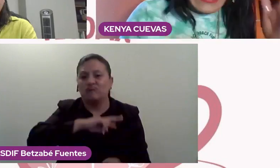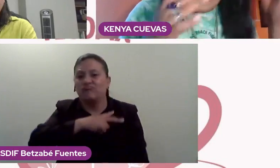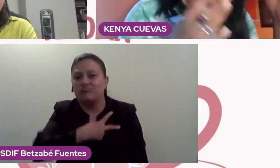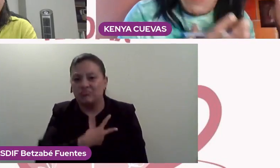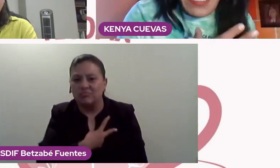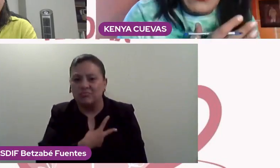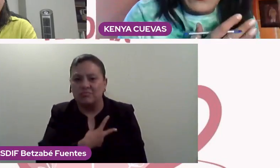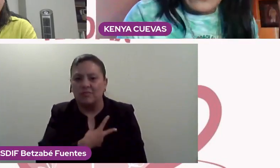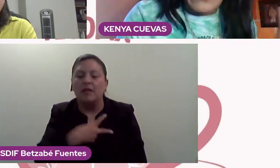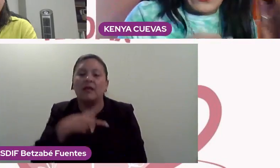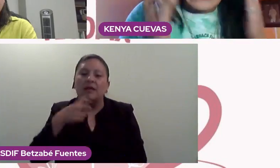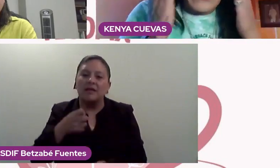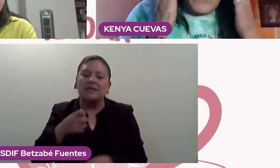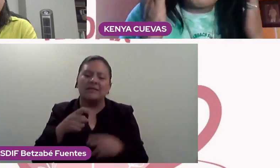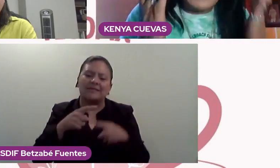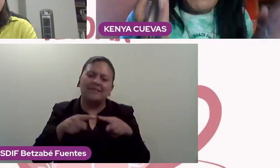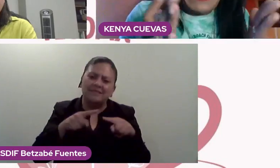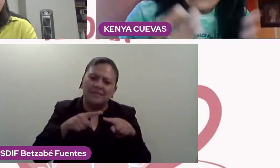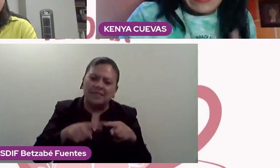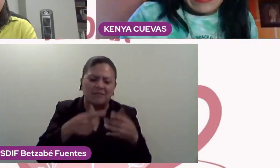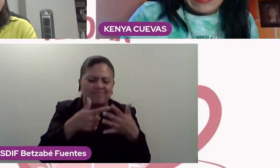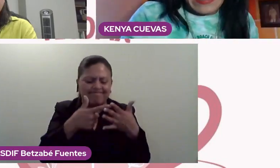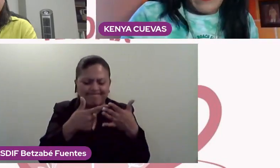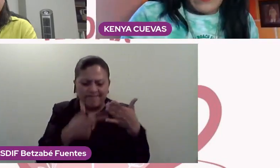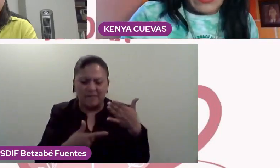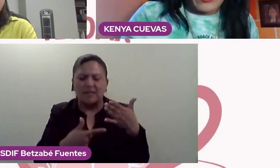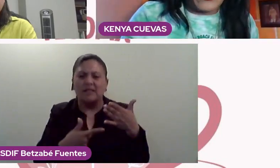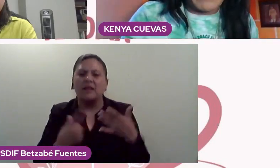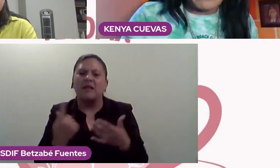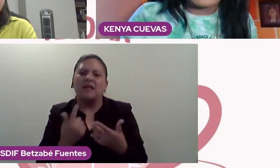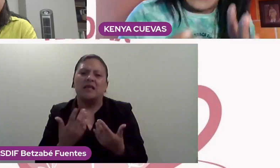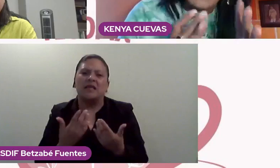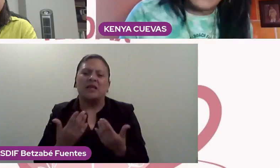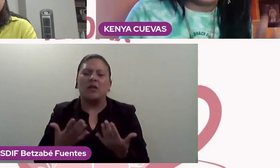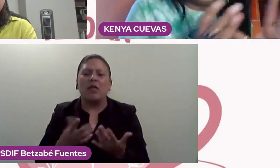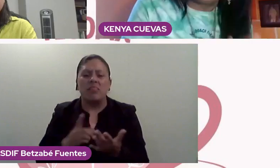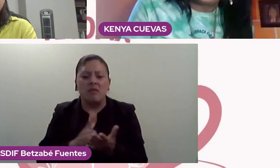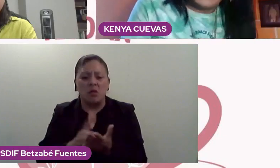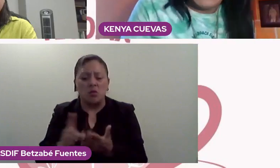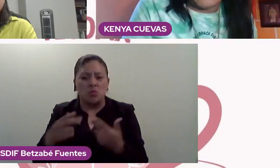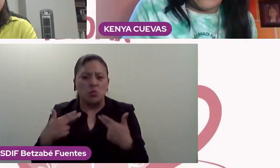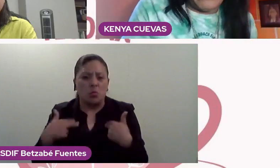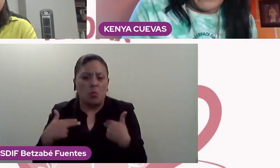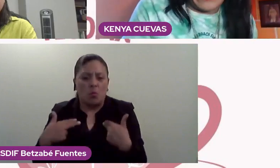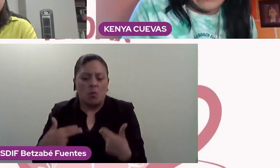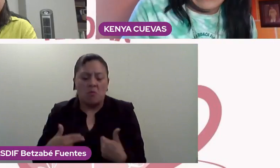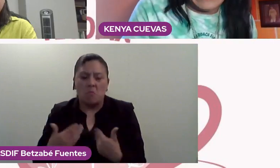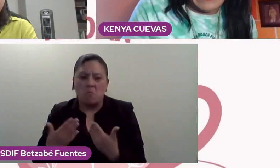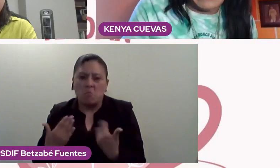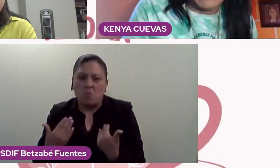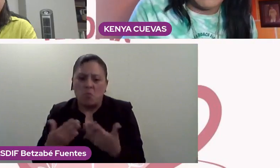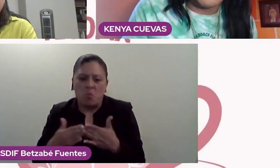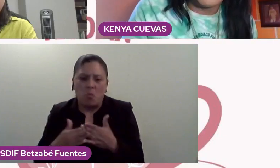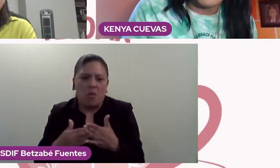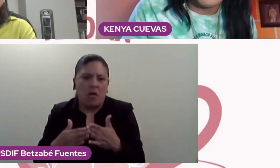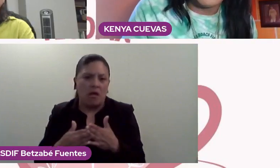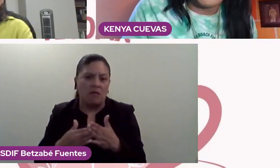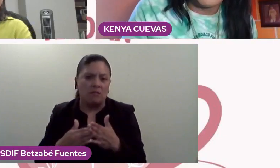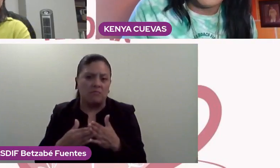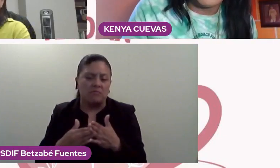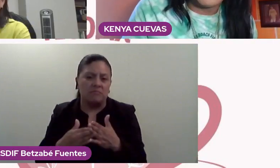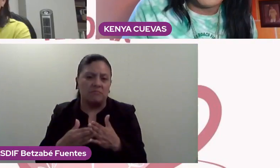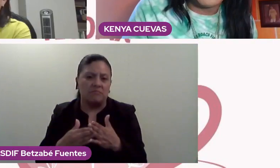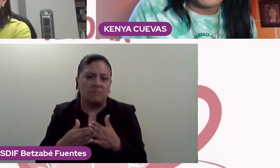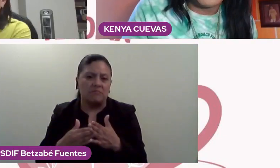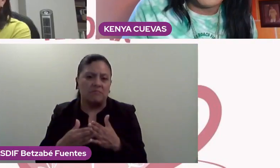de lineamientos, ¿no? Que no permiten acceder a los derechos humanos, algo que sí sucede con una mujer cisgénero, ¿no? Pero